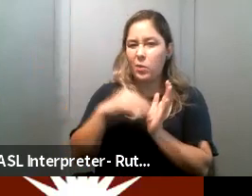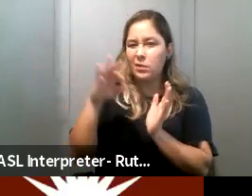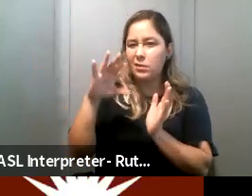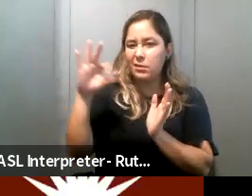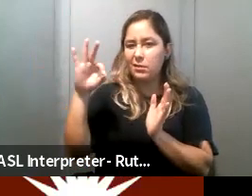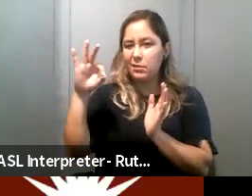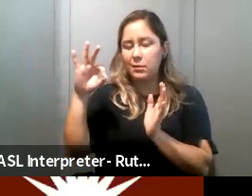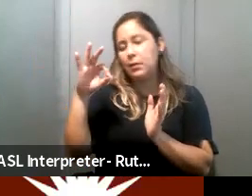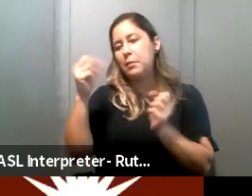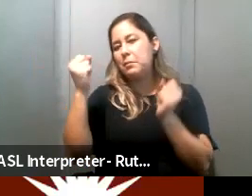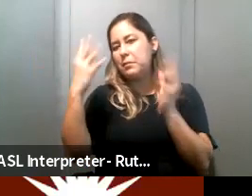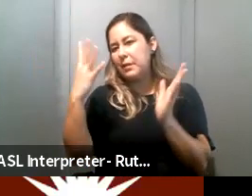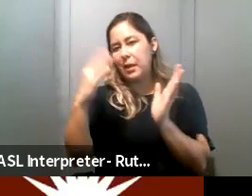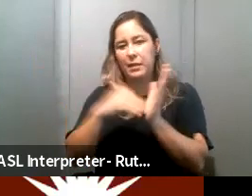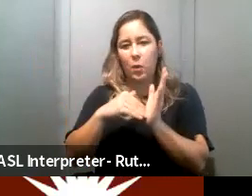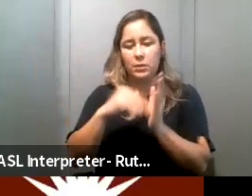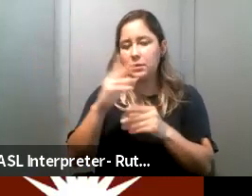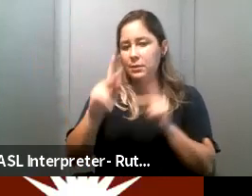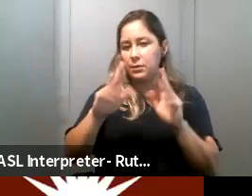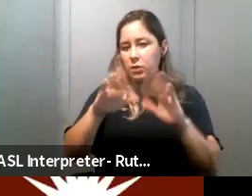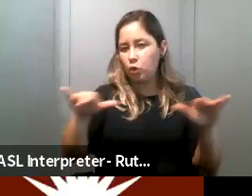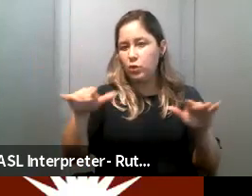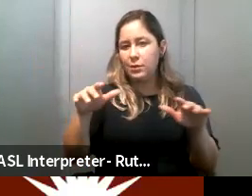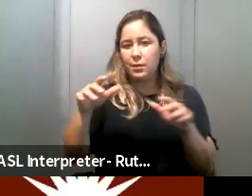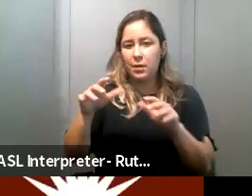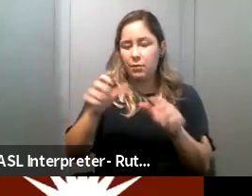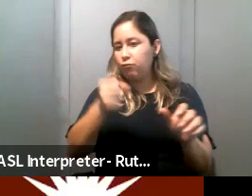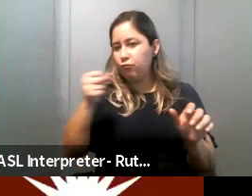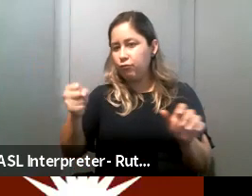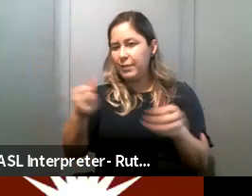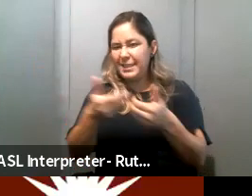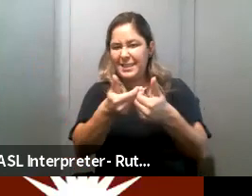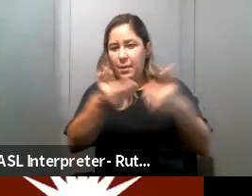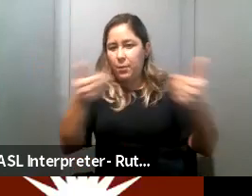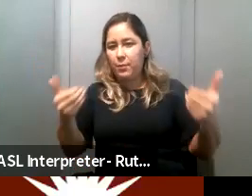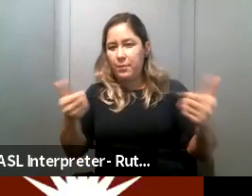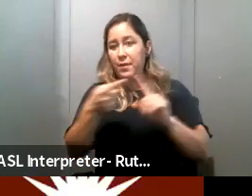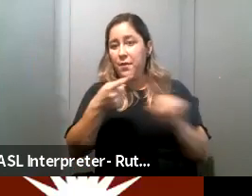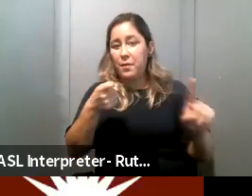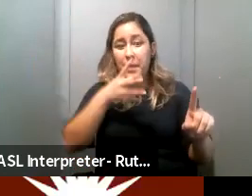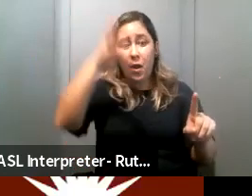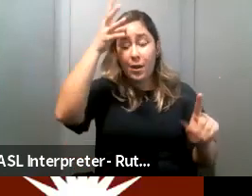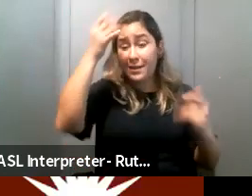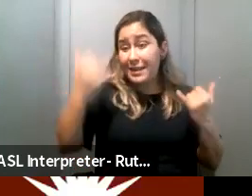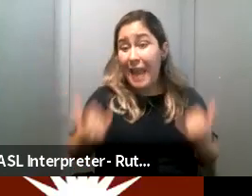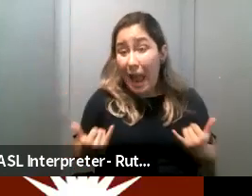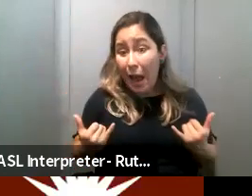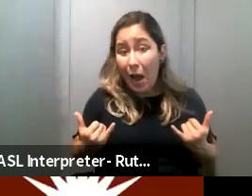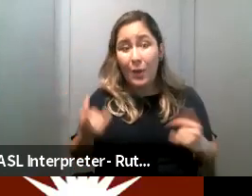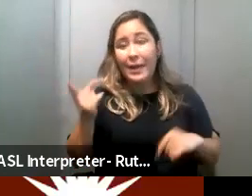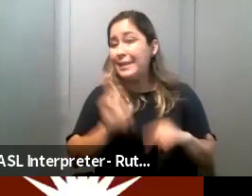separados por sus padres, y que a estos momentos no podemos conectarlos o reunificarlos, es una